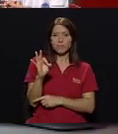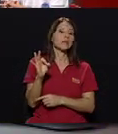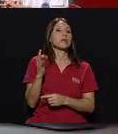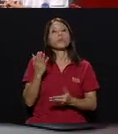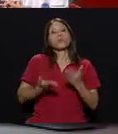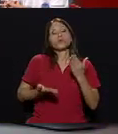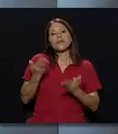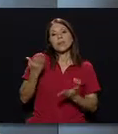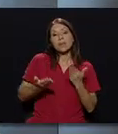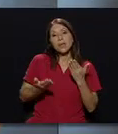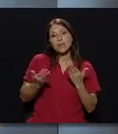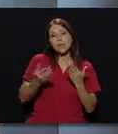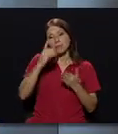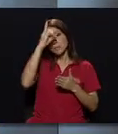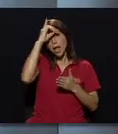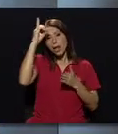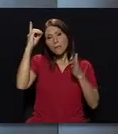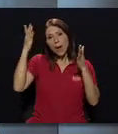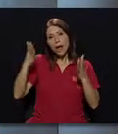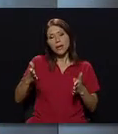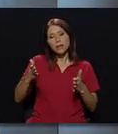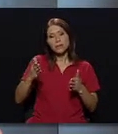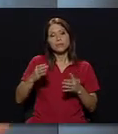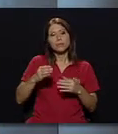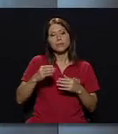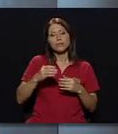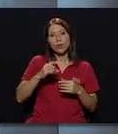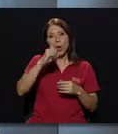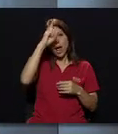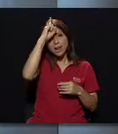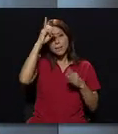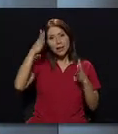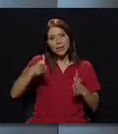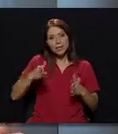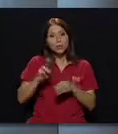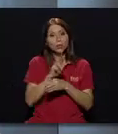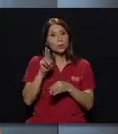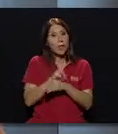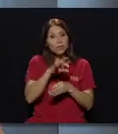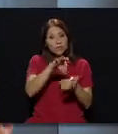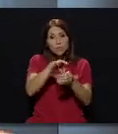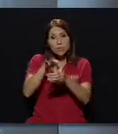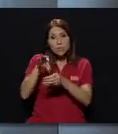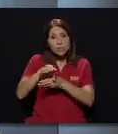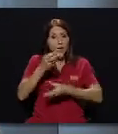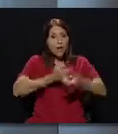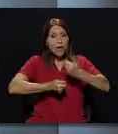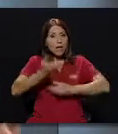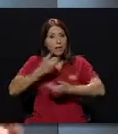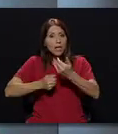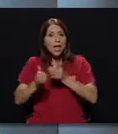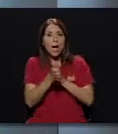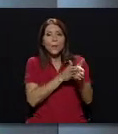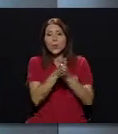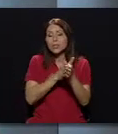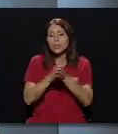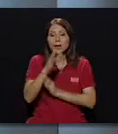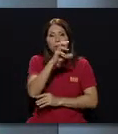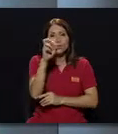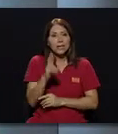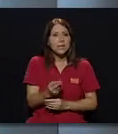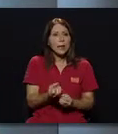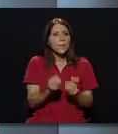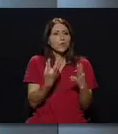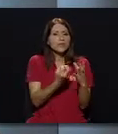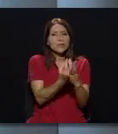XIX. Posiblemente por alemanes que se dedicaban al cultivo de café y aprovechaban la riqueza floral que ha tenido Costa